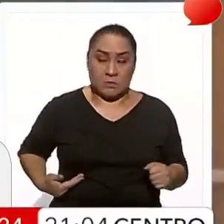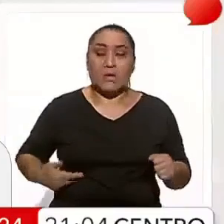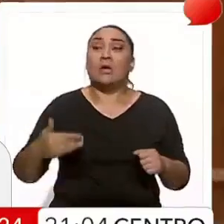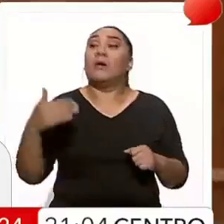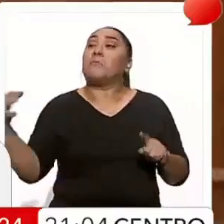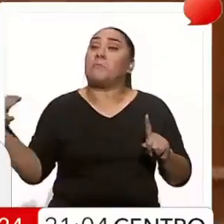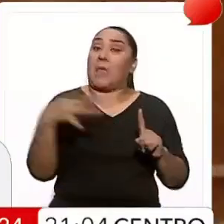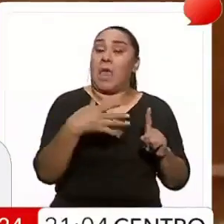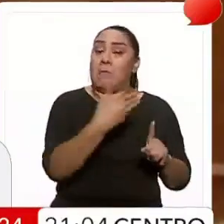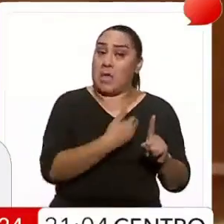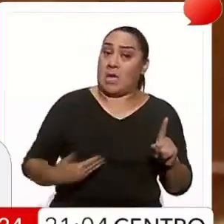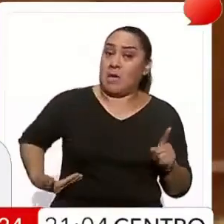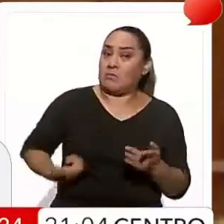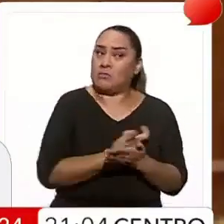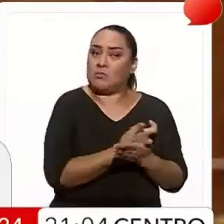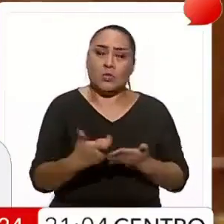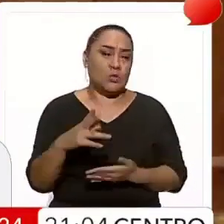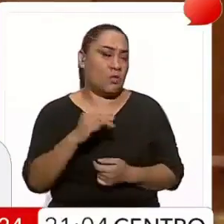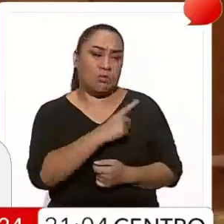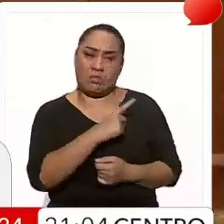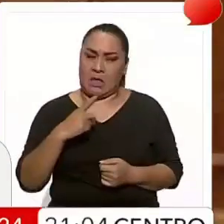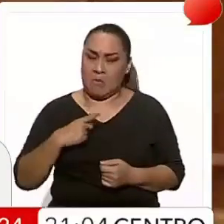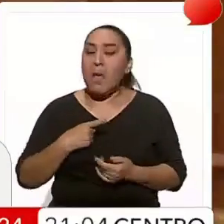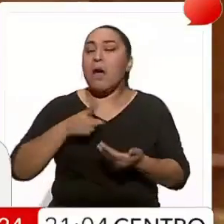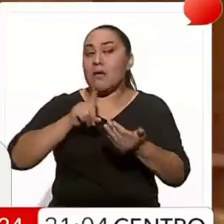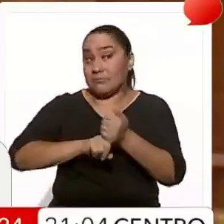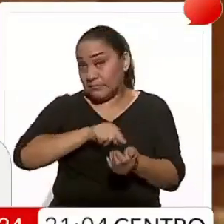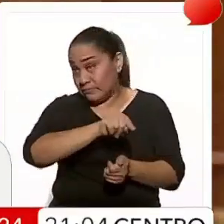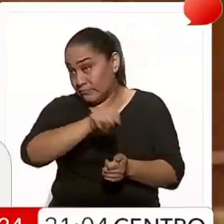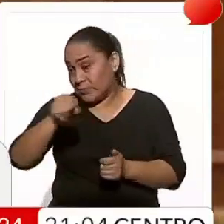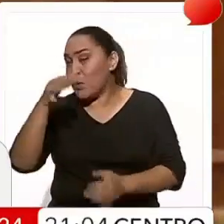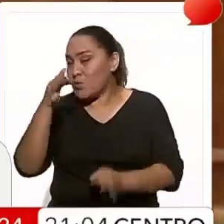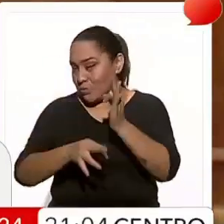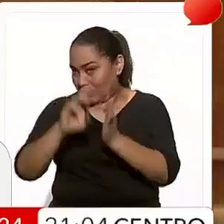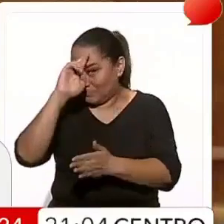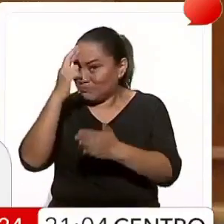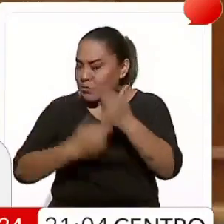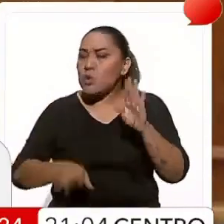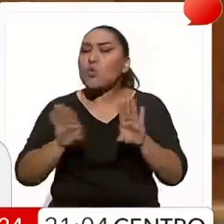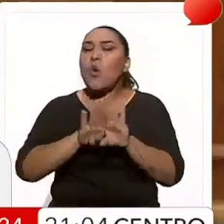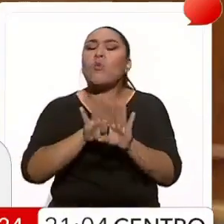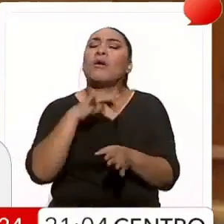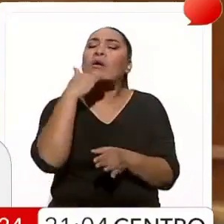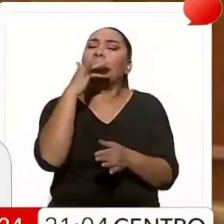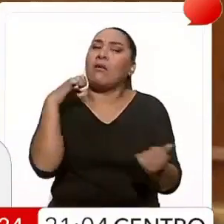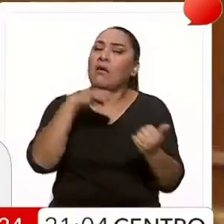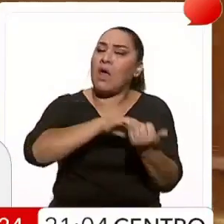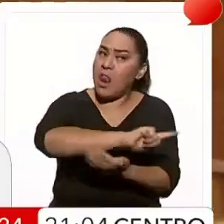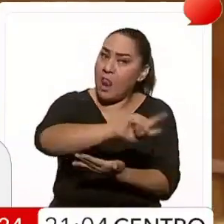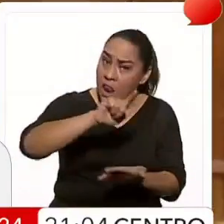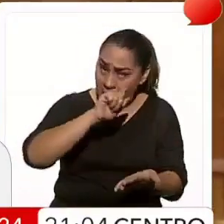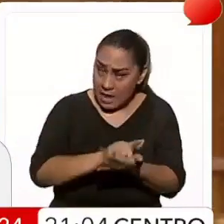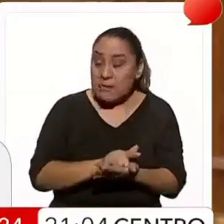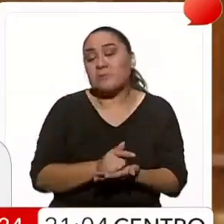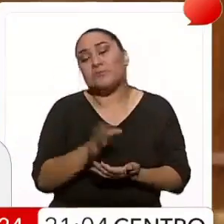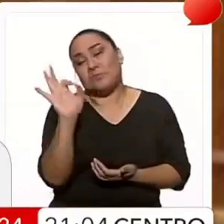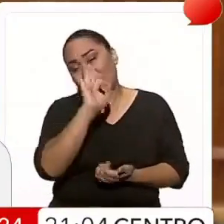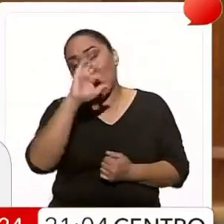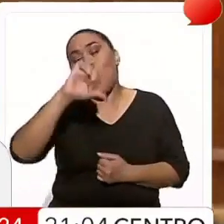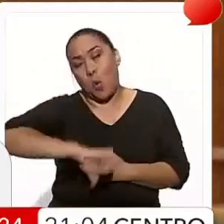República. Y ellos se ampararon, están violando la Constitución, están cometiendo un fraude a la ley, y de eso seguramente el día de hoy se